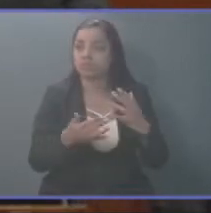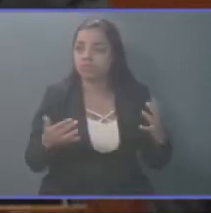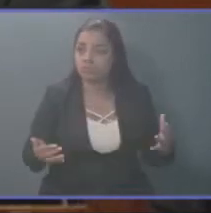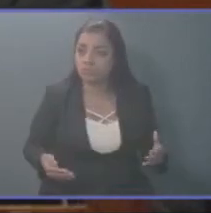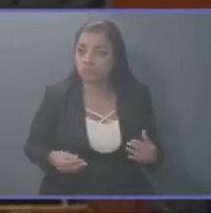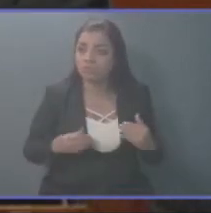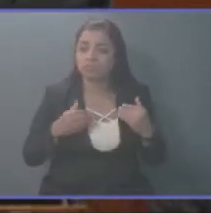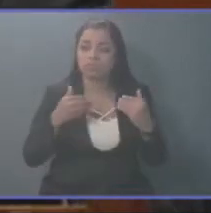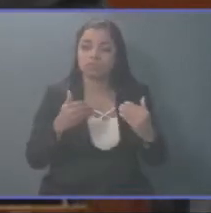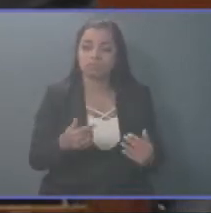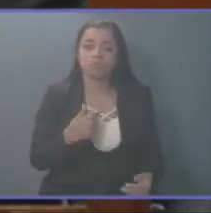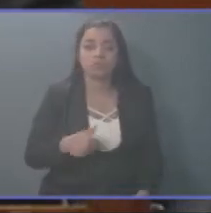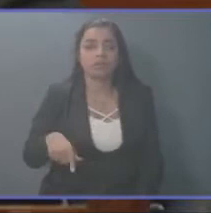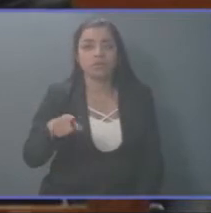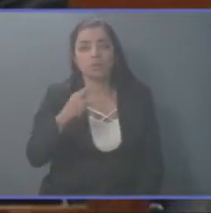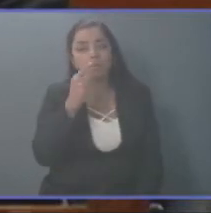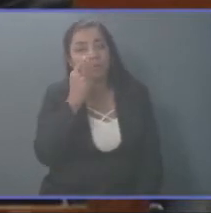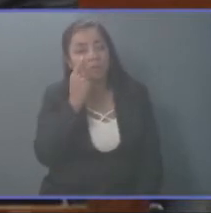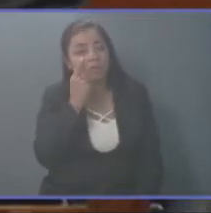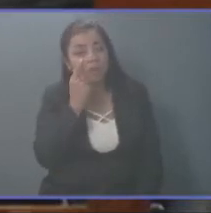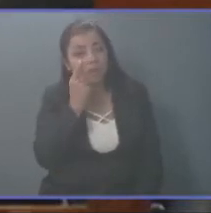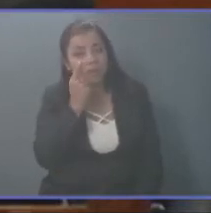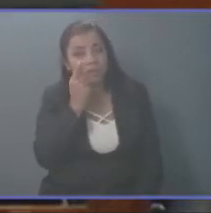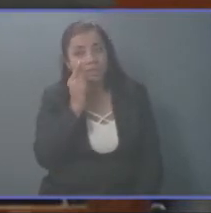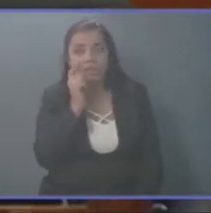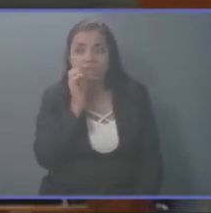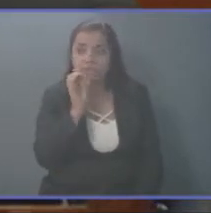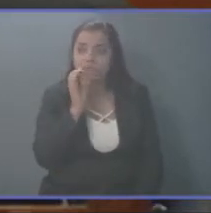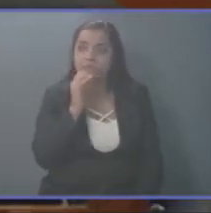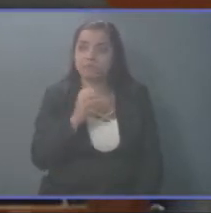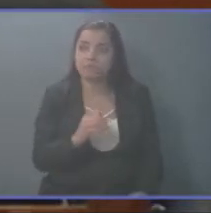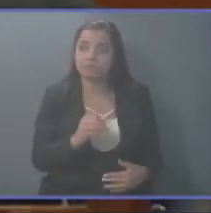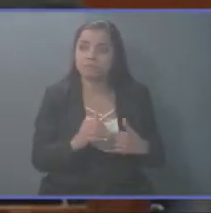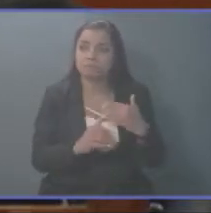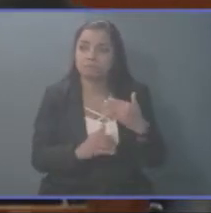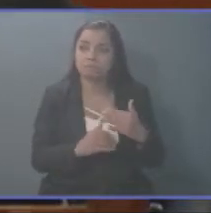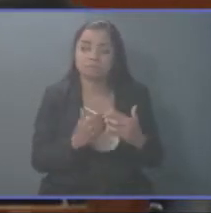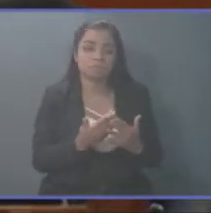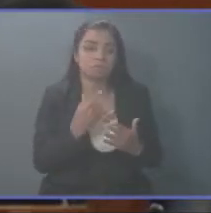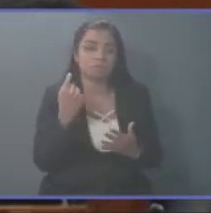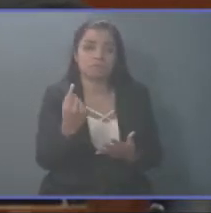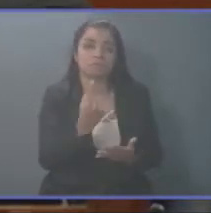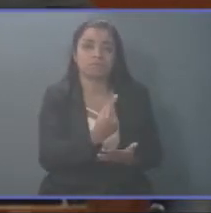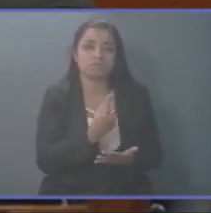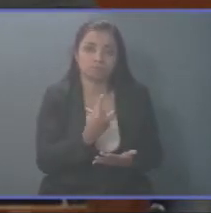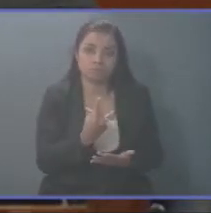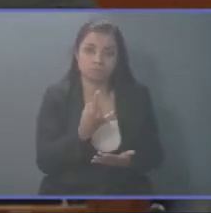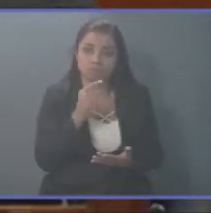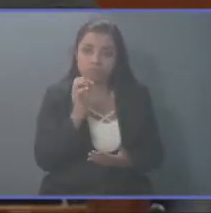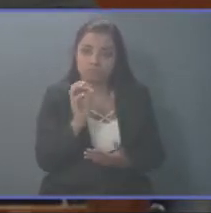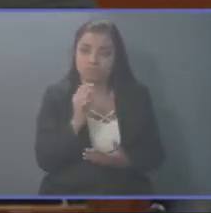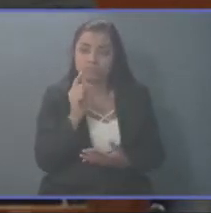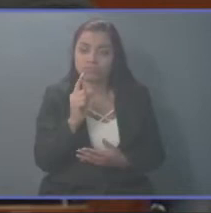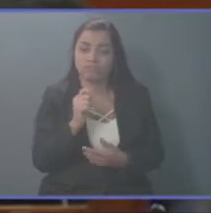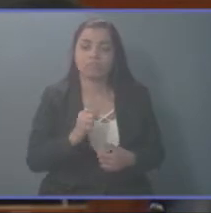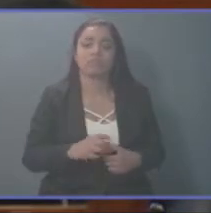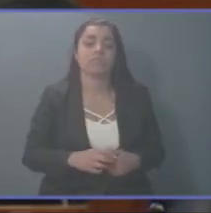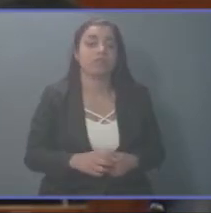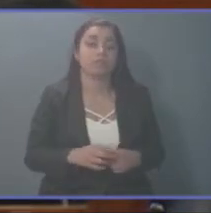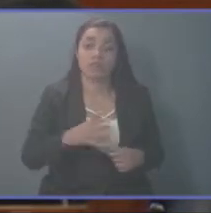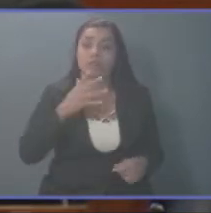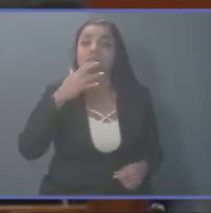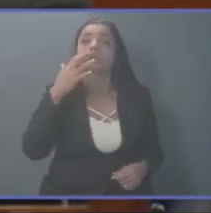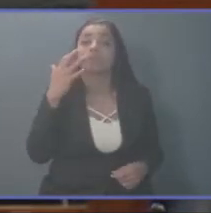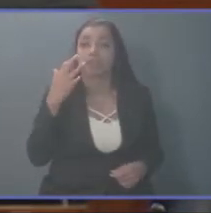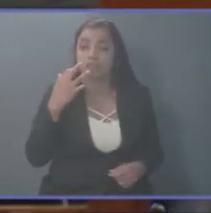no hemos tenido el cuidado de seleccionar a las personas que en